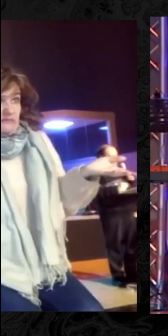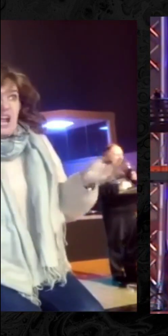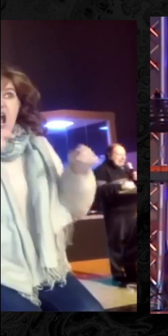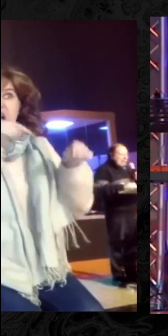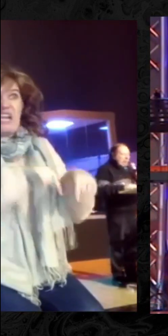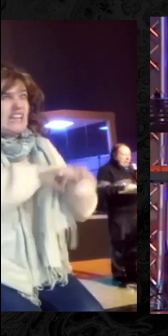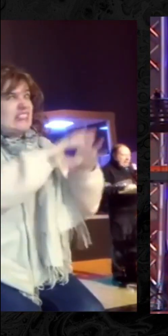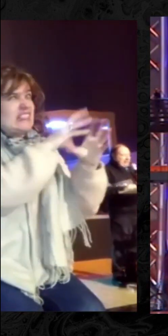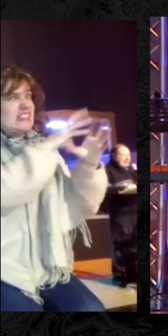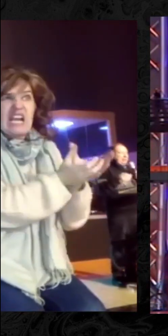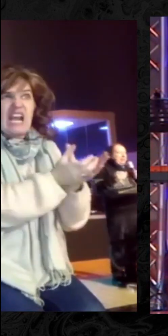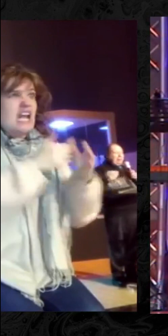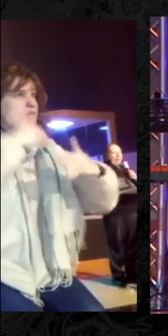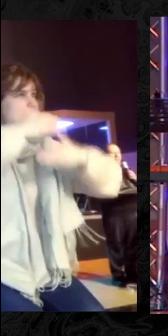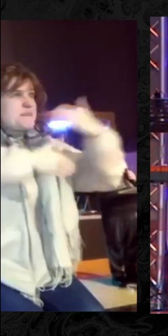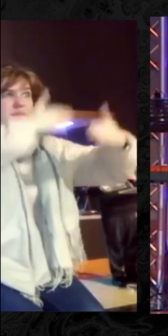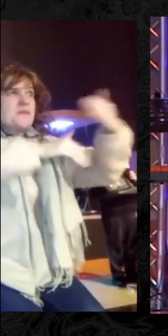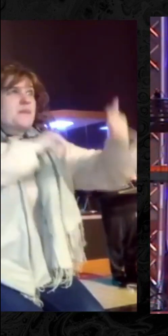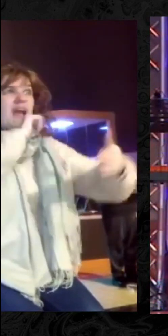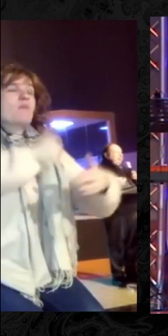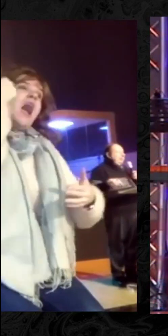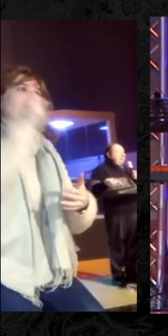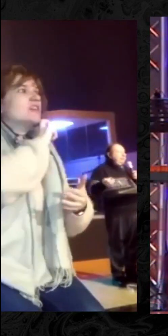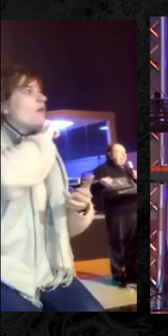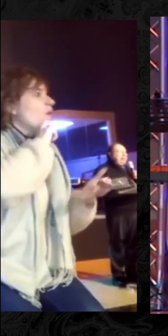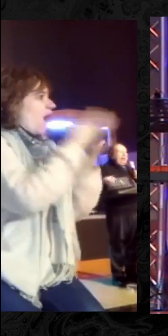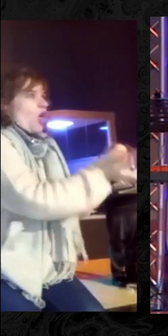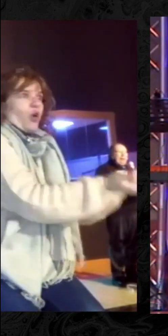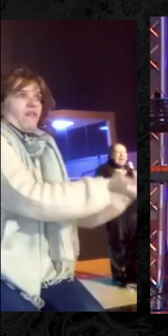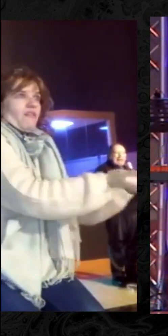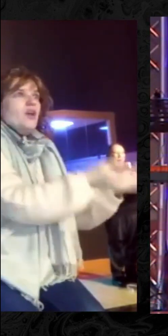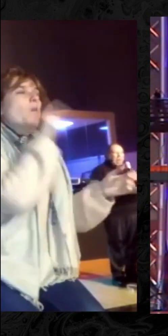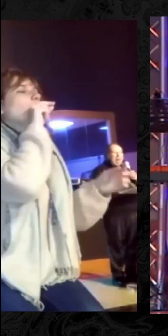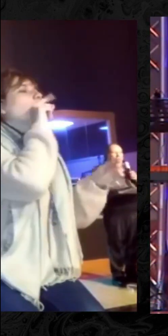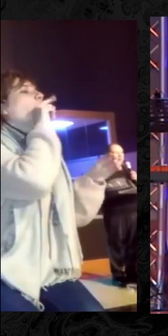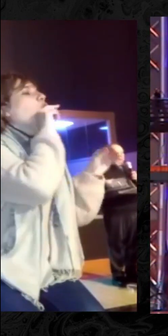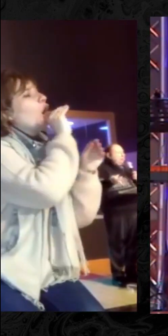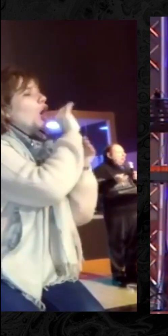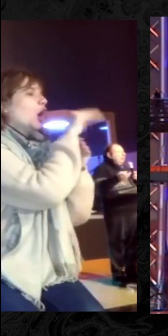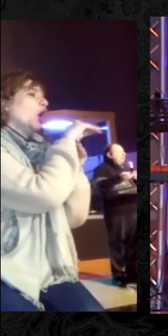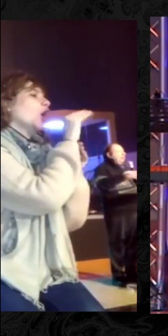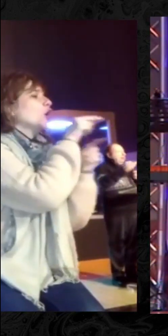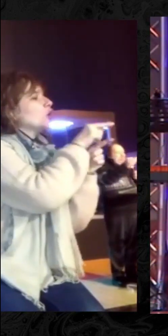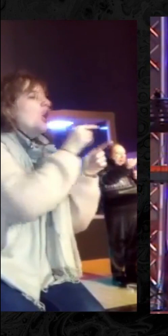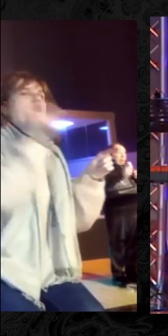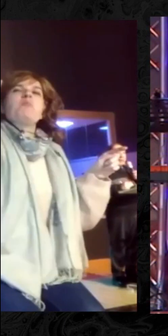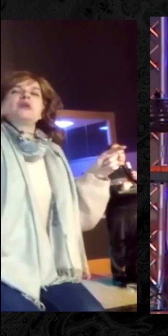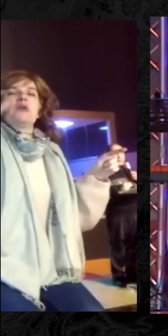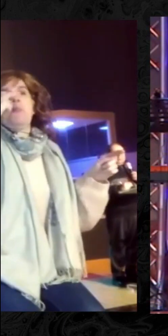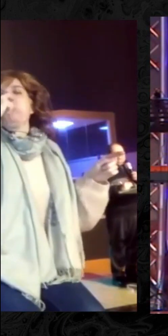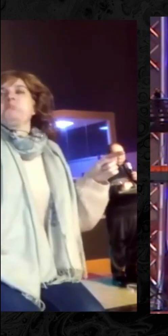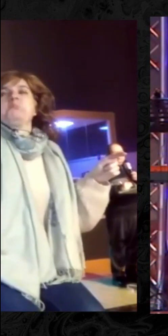en la tierra se irá multiplicada se valora más a un pajarito a un animal cualquier cosa que a una persona